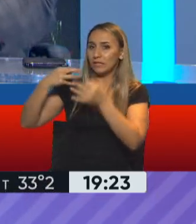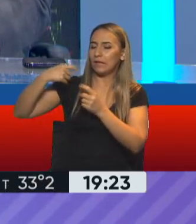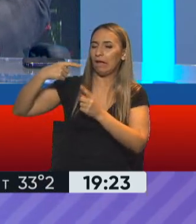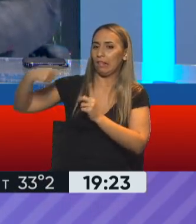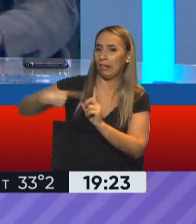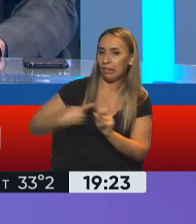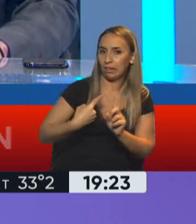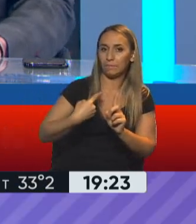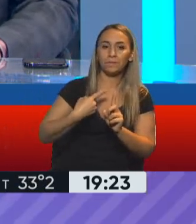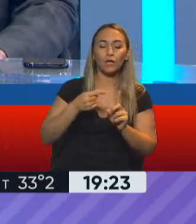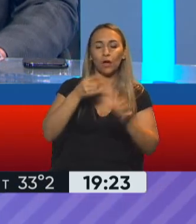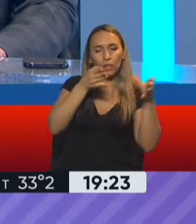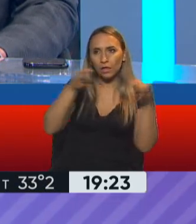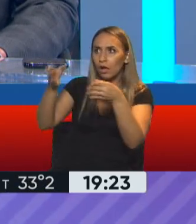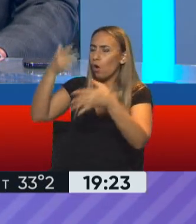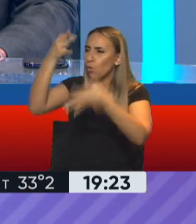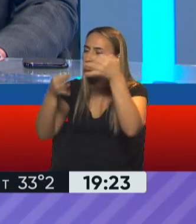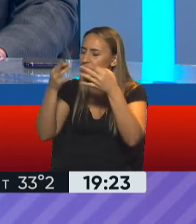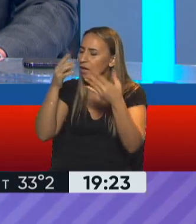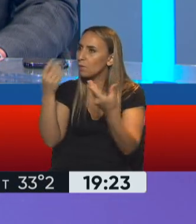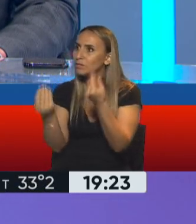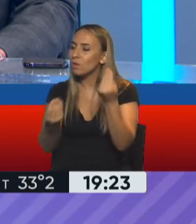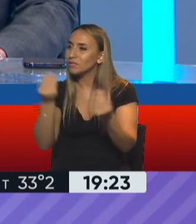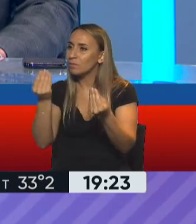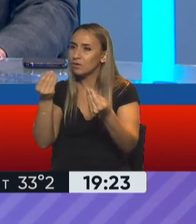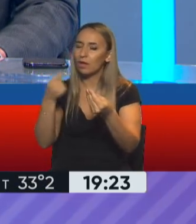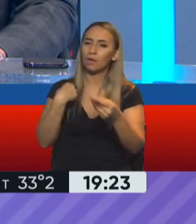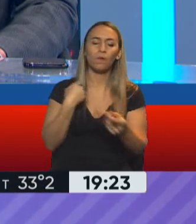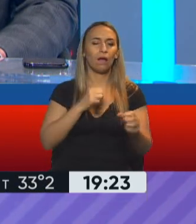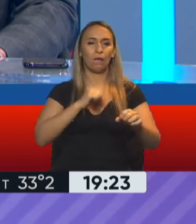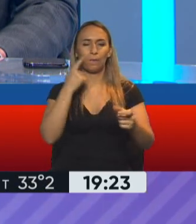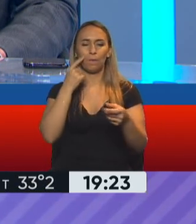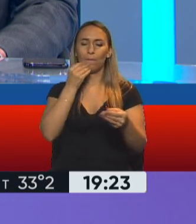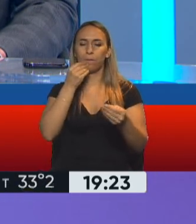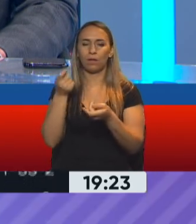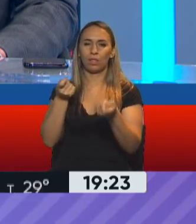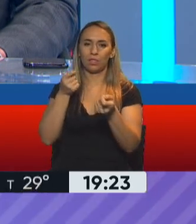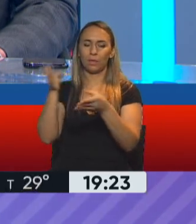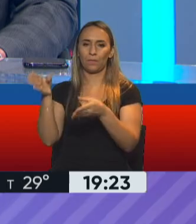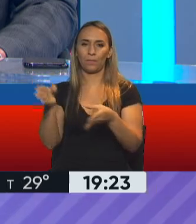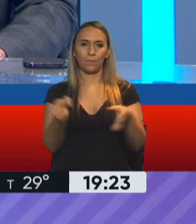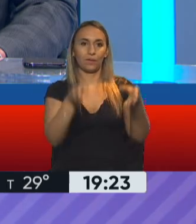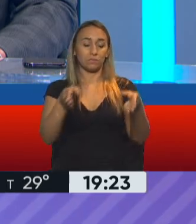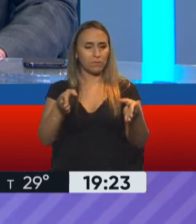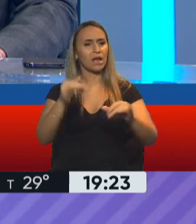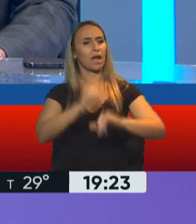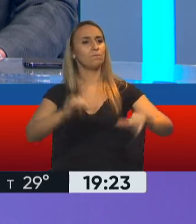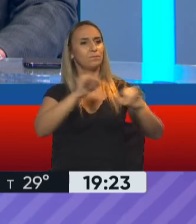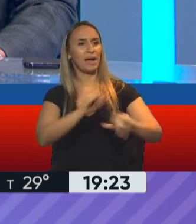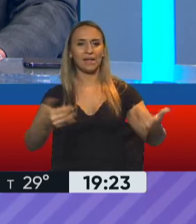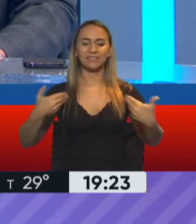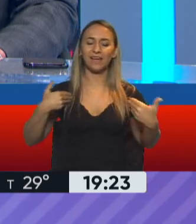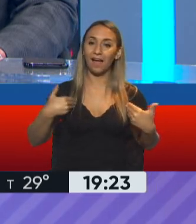foco de la justicia y ponerlo en la campaña. Dio este discurso presentado por una